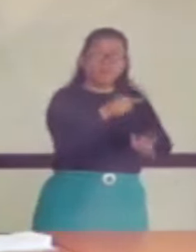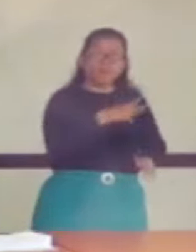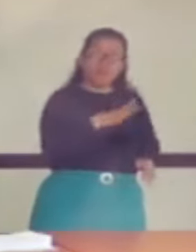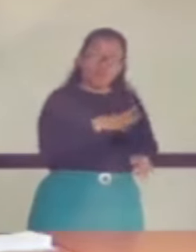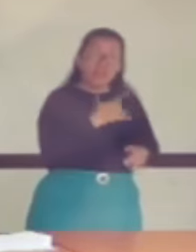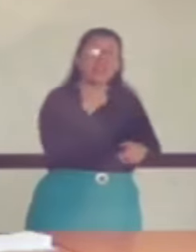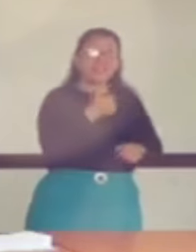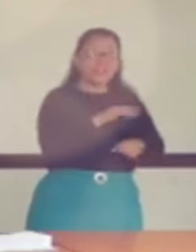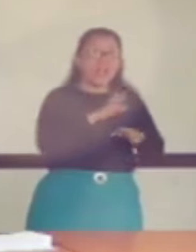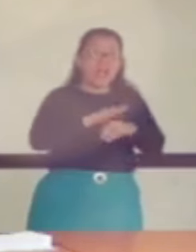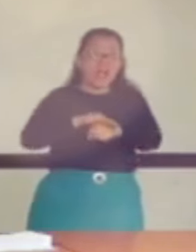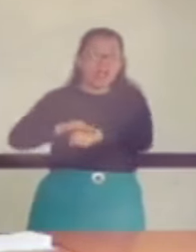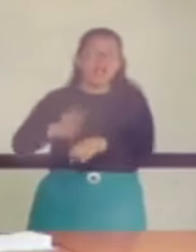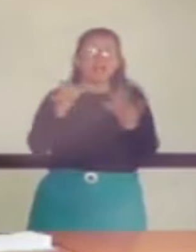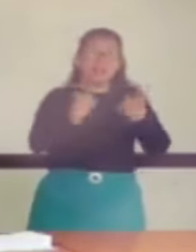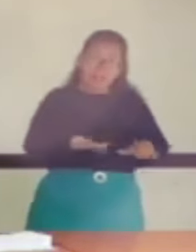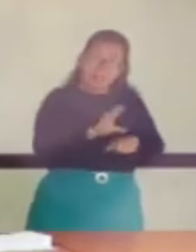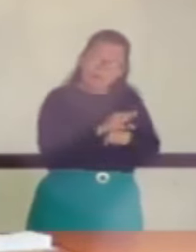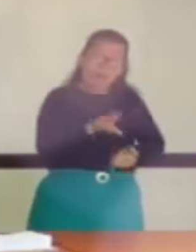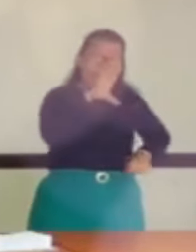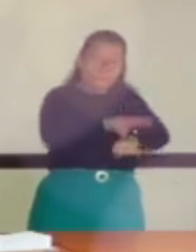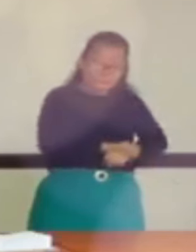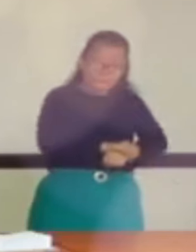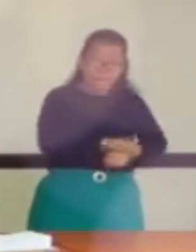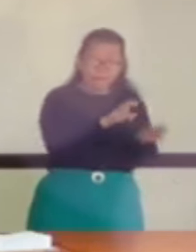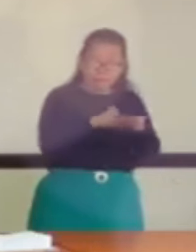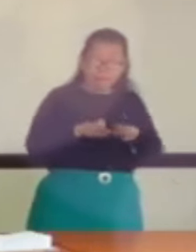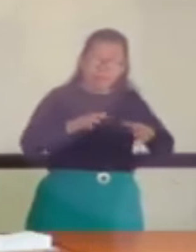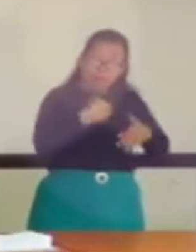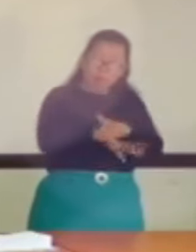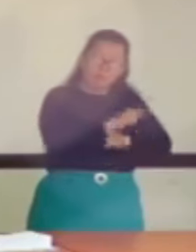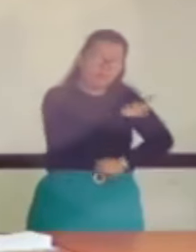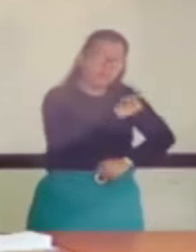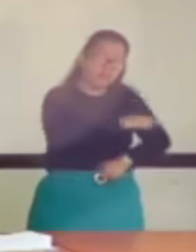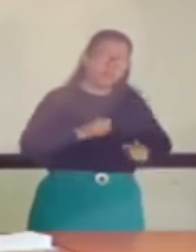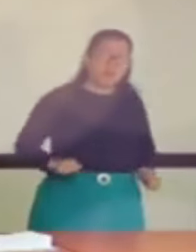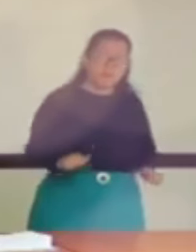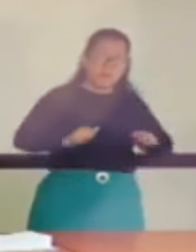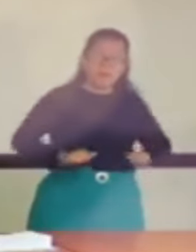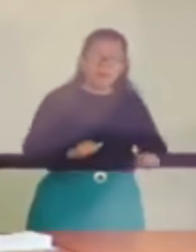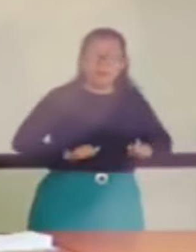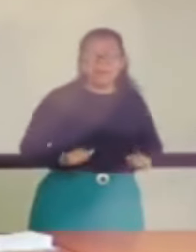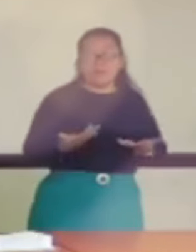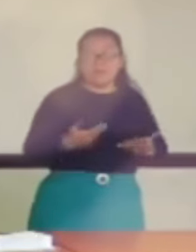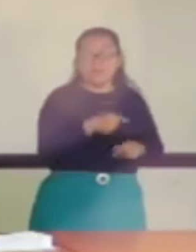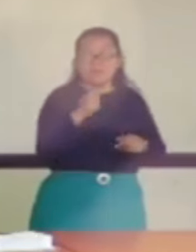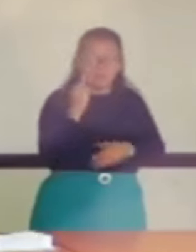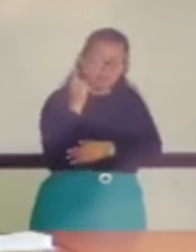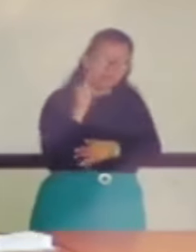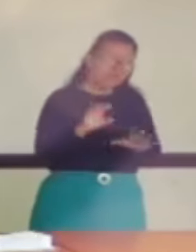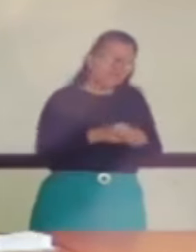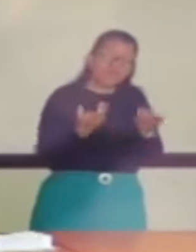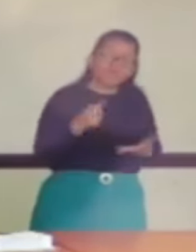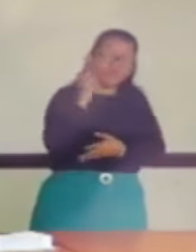captura en Amatitlán, en el caso del hospital que hemos referido. Entonces, sí resaltar y enfatizar